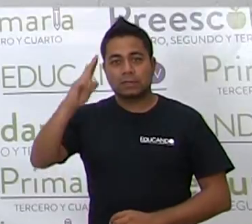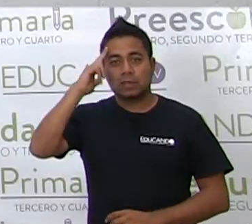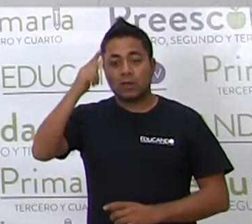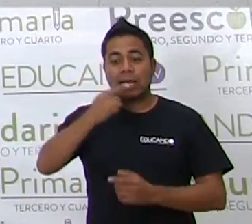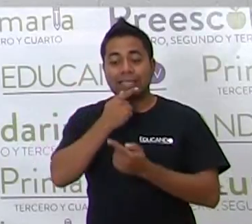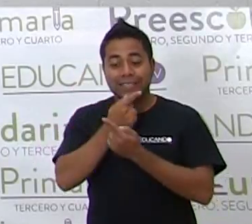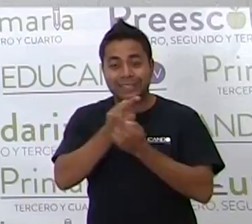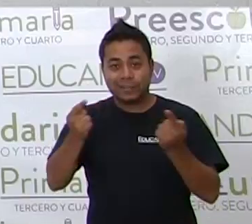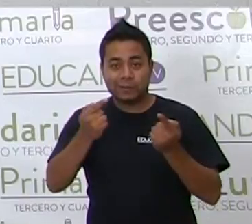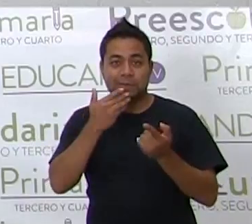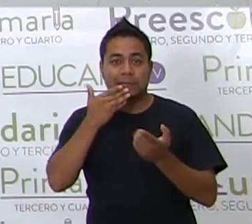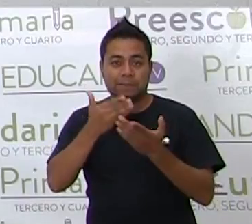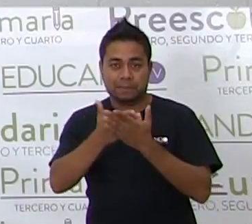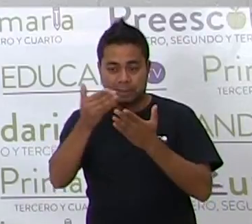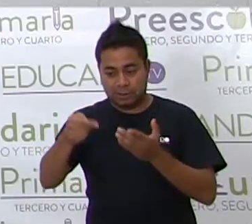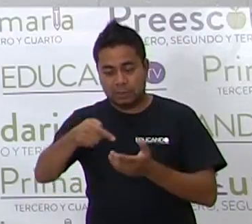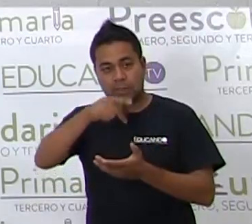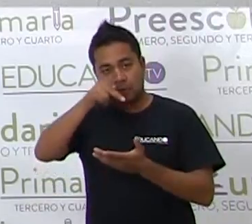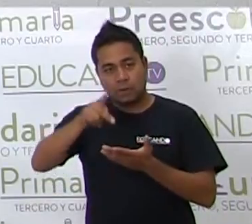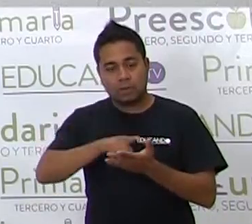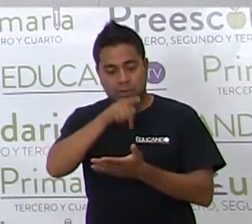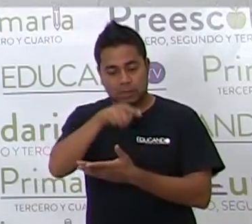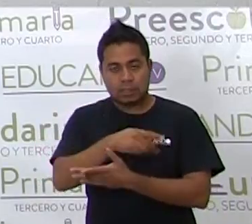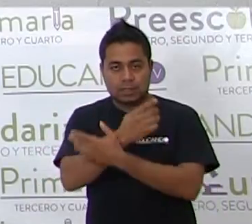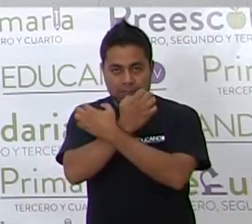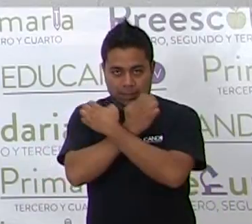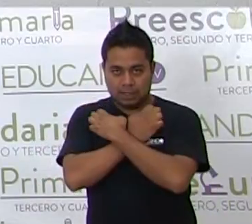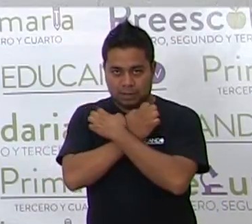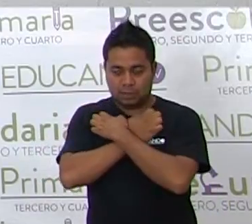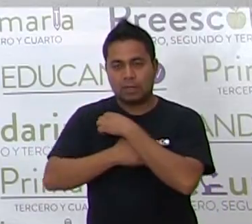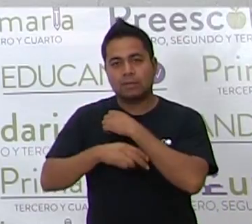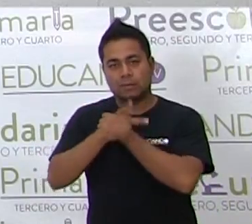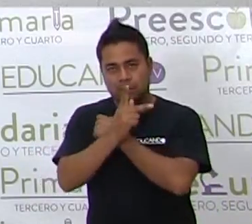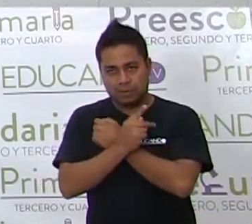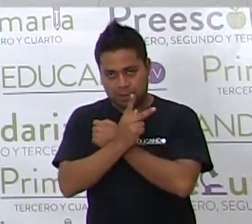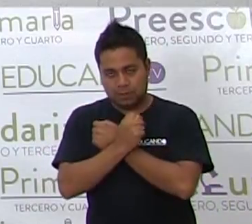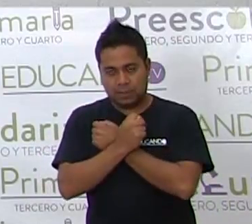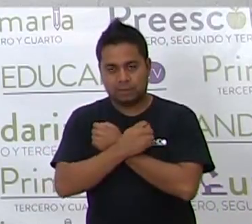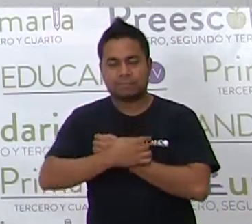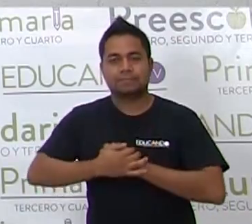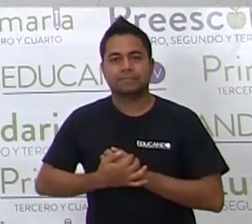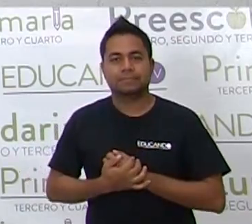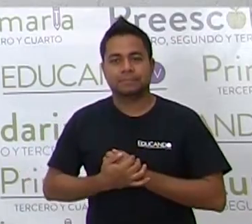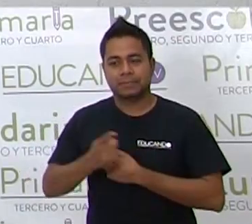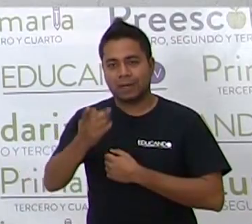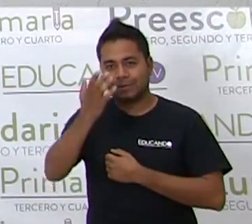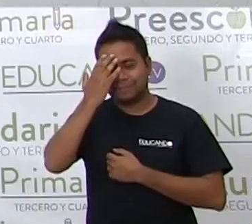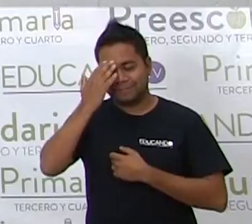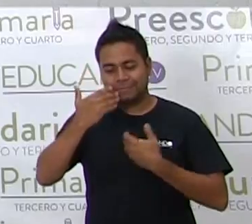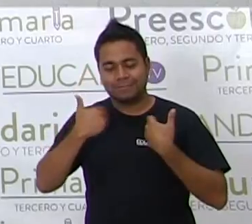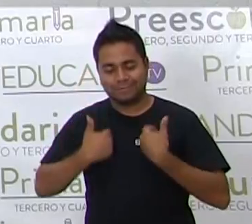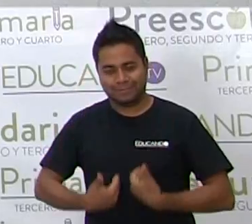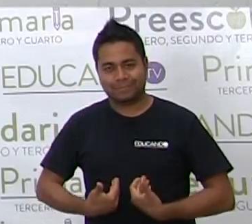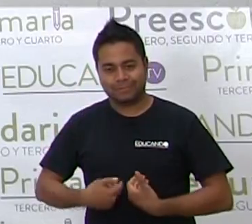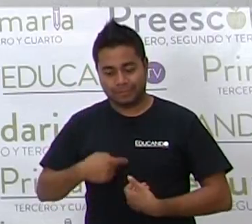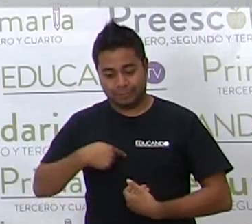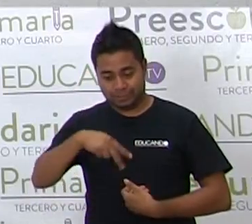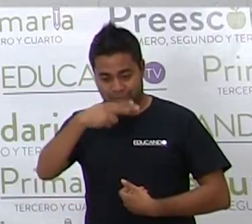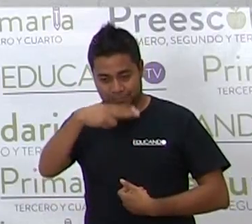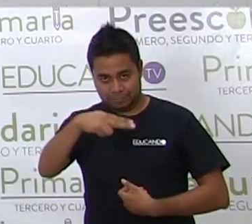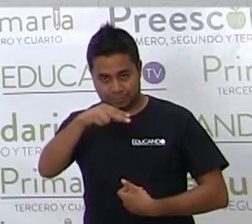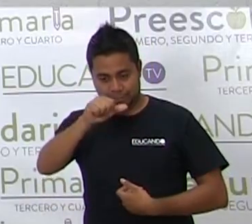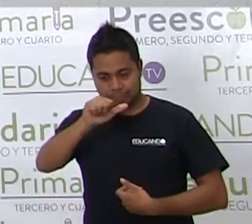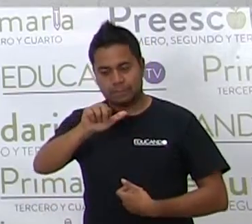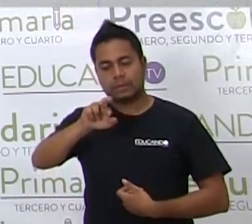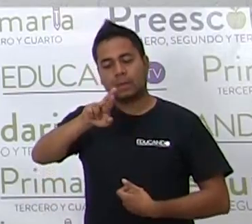Hola, ¿qué tal, niños y niñas? Bienvenidos nuevamente a tu programa Educando TV. Tú ya me conoces, mi nombre es